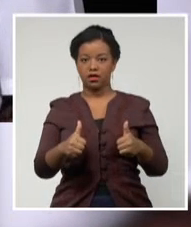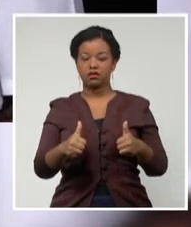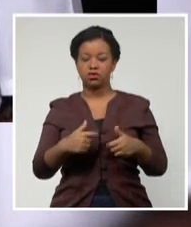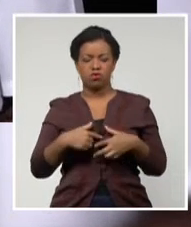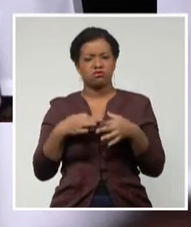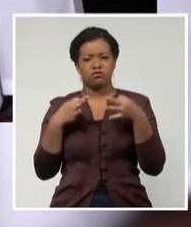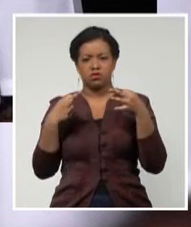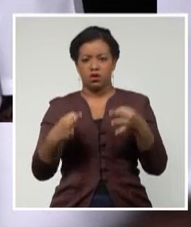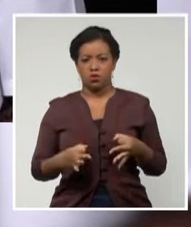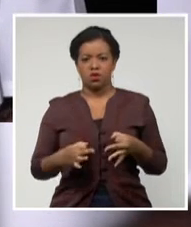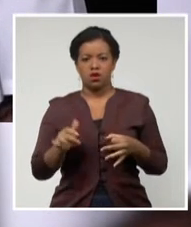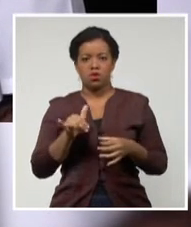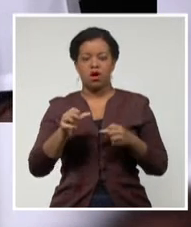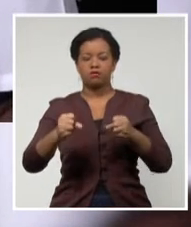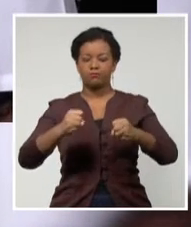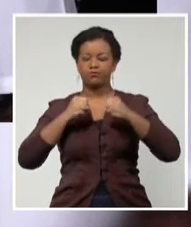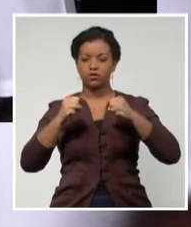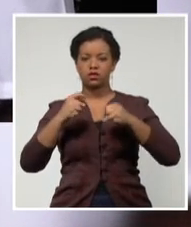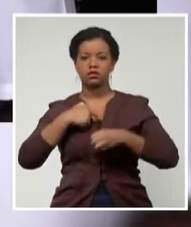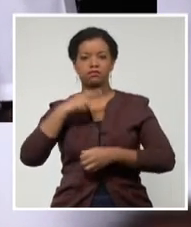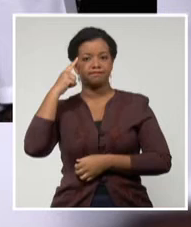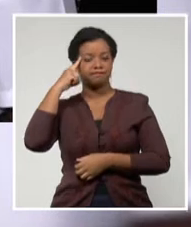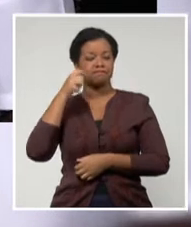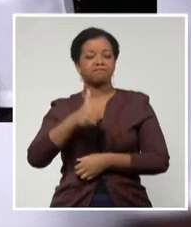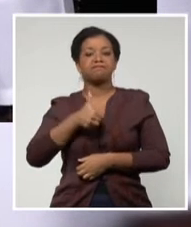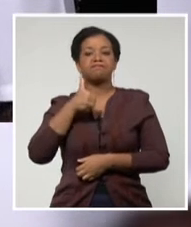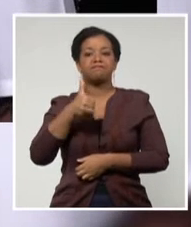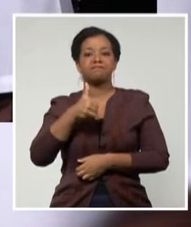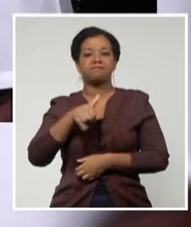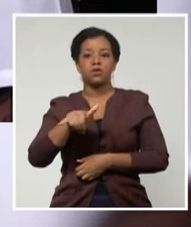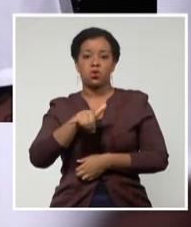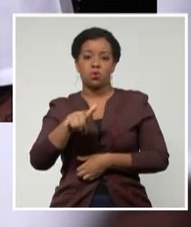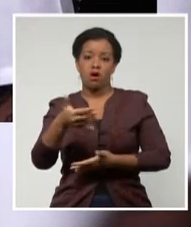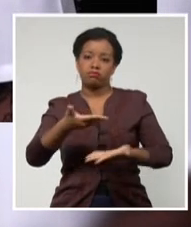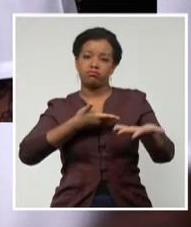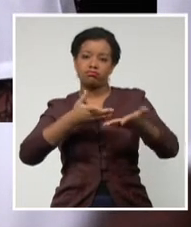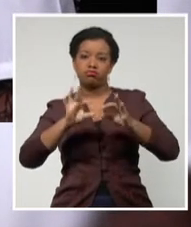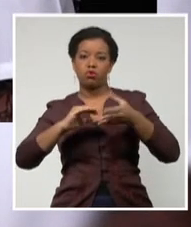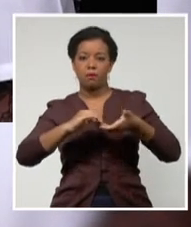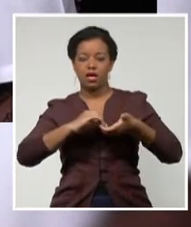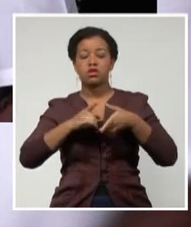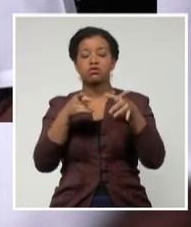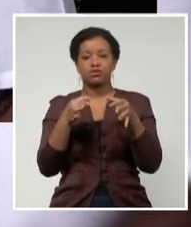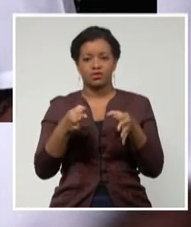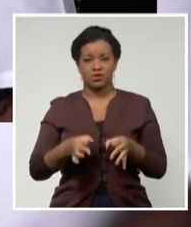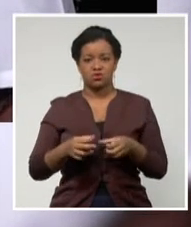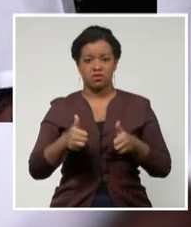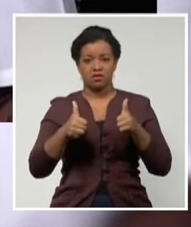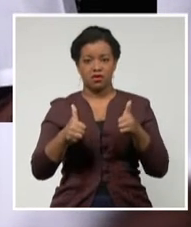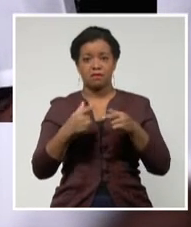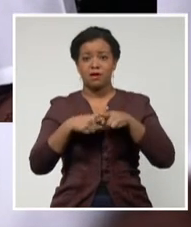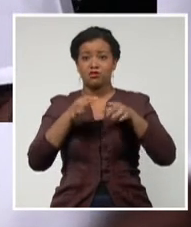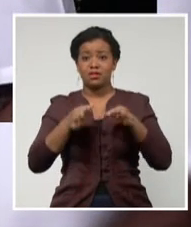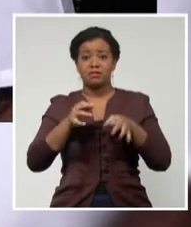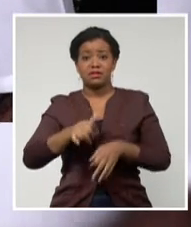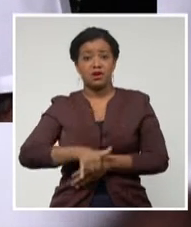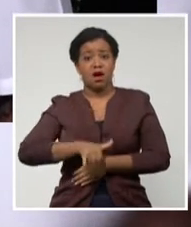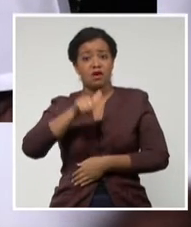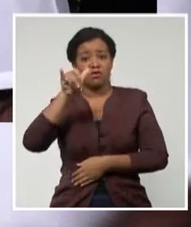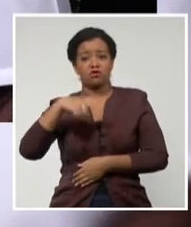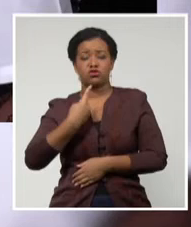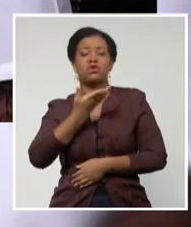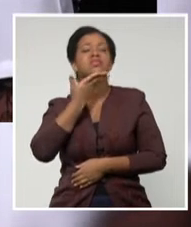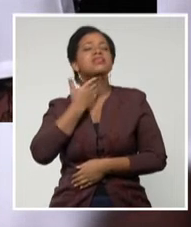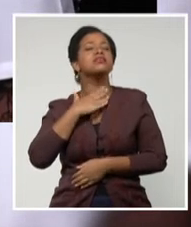hacía mucho bien y además trataba de transmitírselo a todos los colaboradores que estábamos allá. Pero cada vez que partía un avión, el deseo de todos era